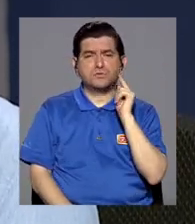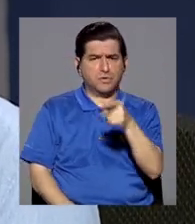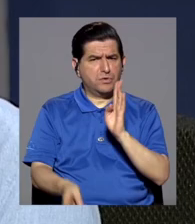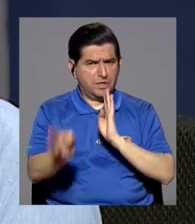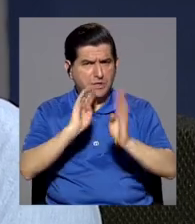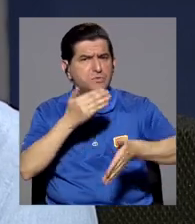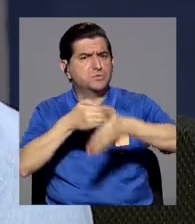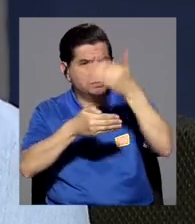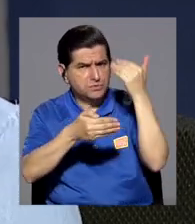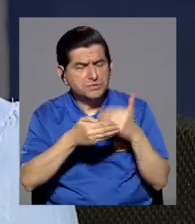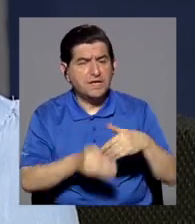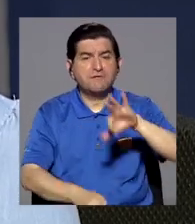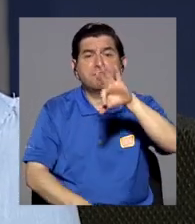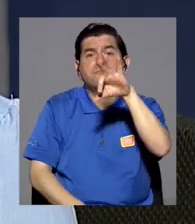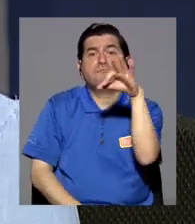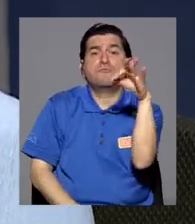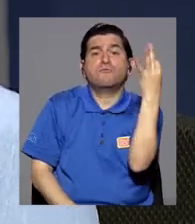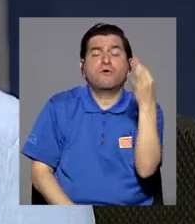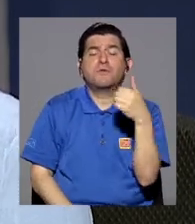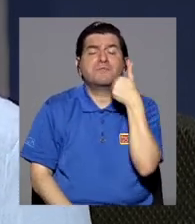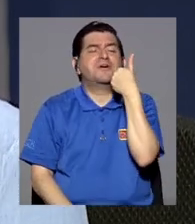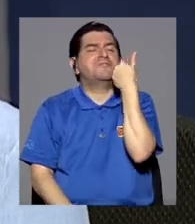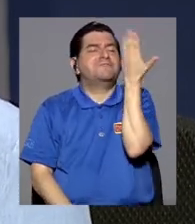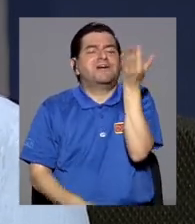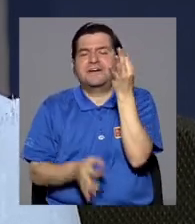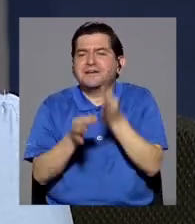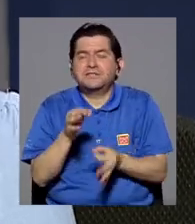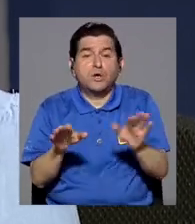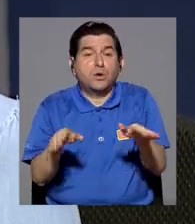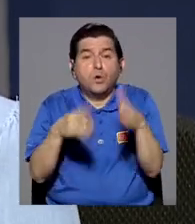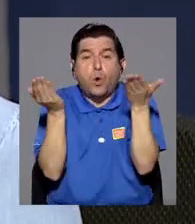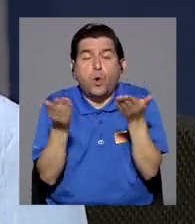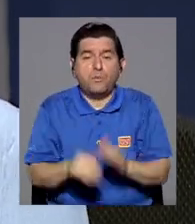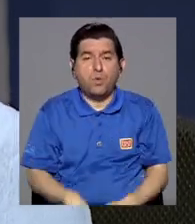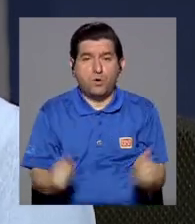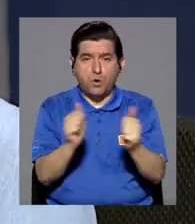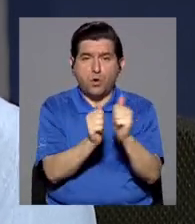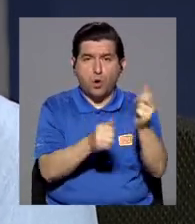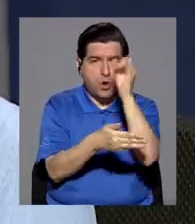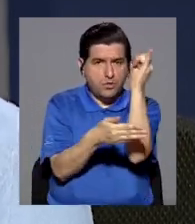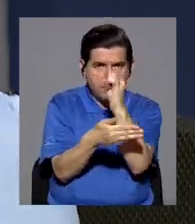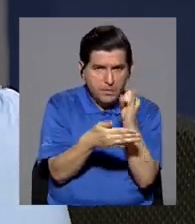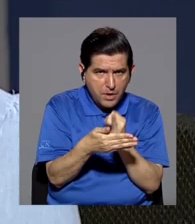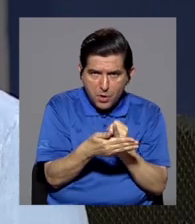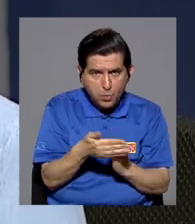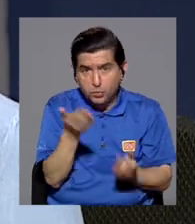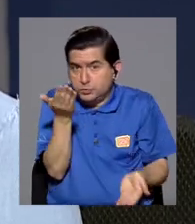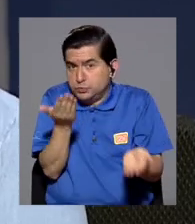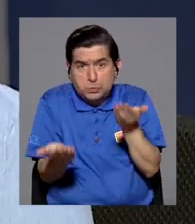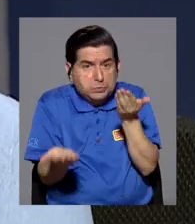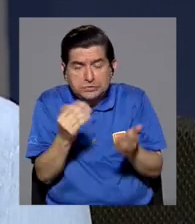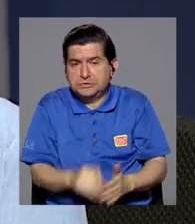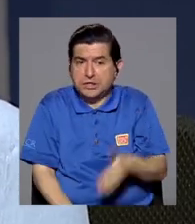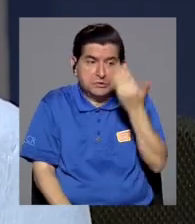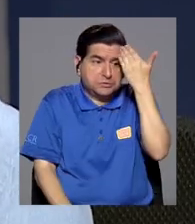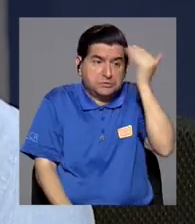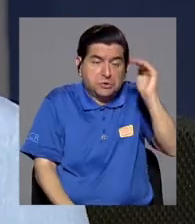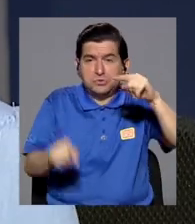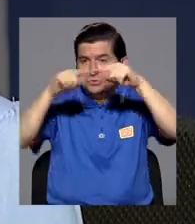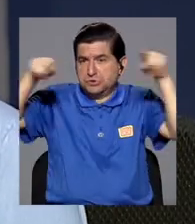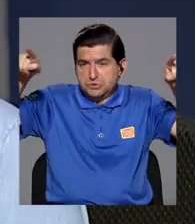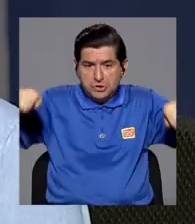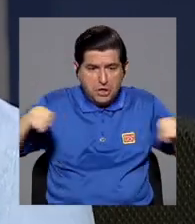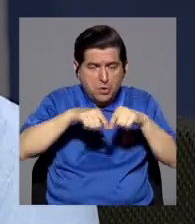cuales vos estás hablando de una manera fácil y sencilla a través de un dibujo de un garabato de no sé de un